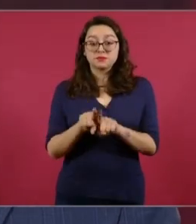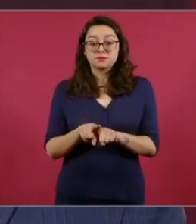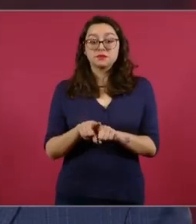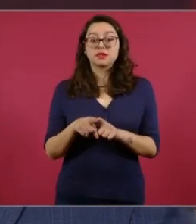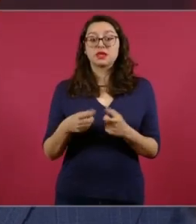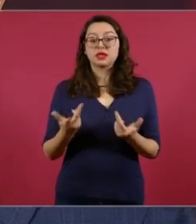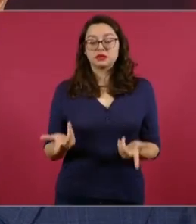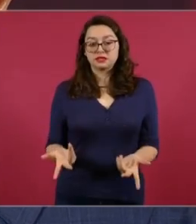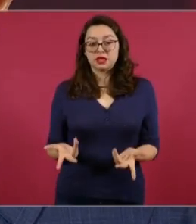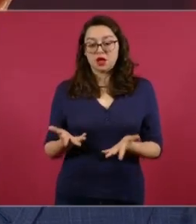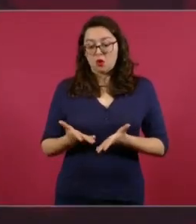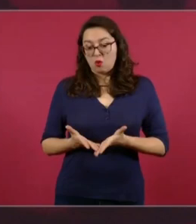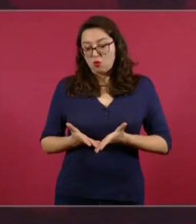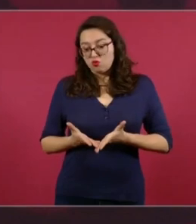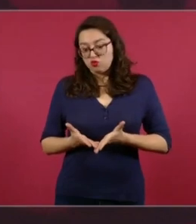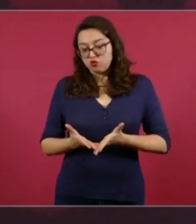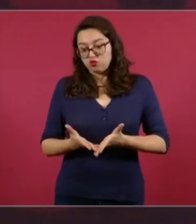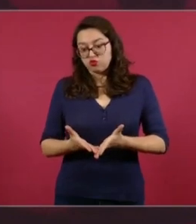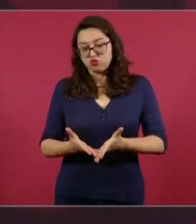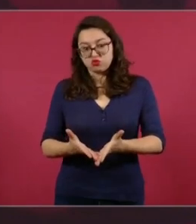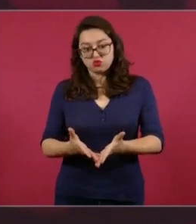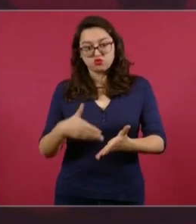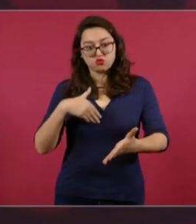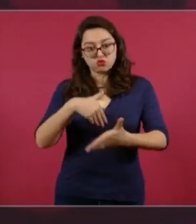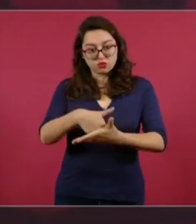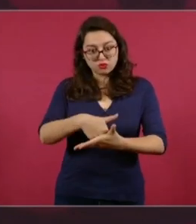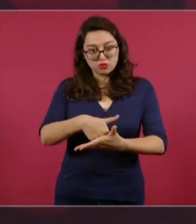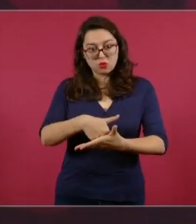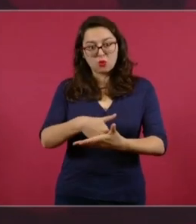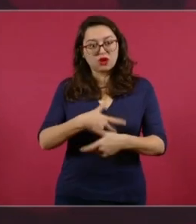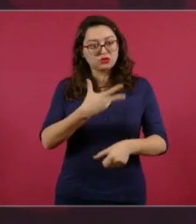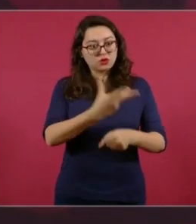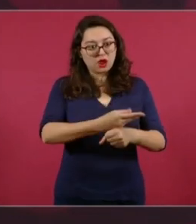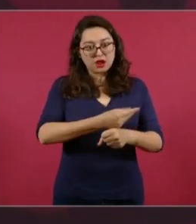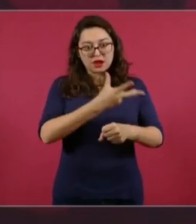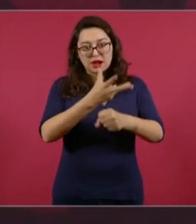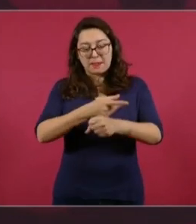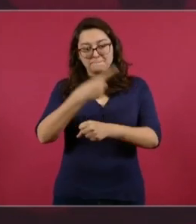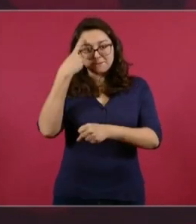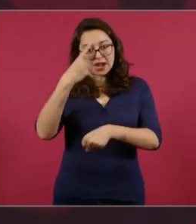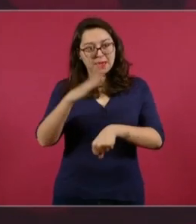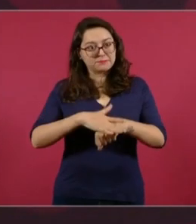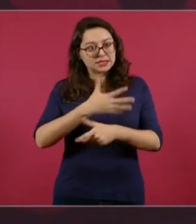mejorando el puerto, hay obras de ampliación en el puerto.